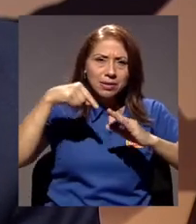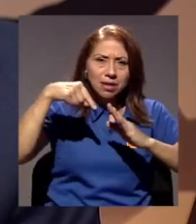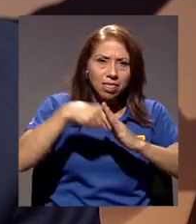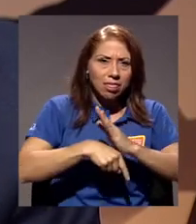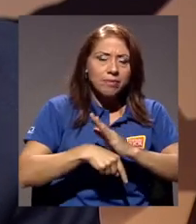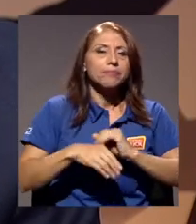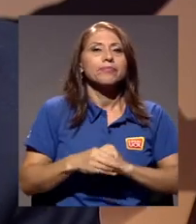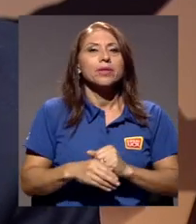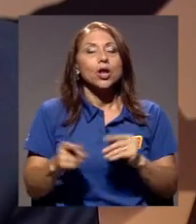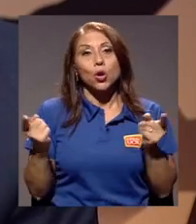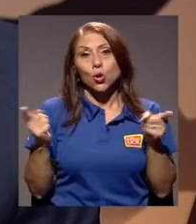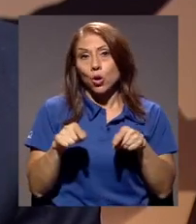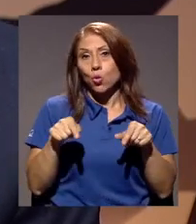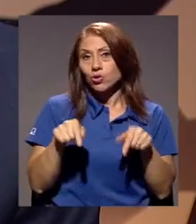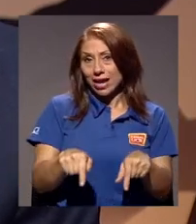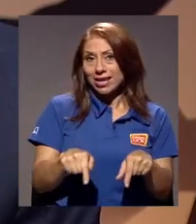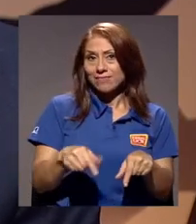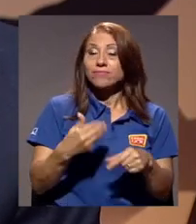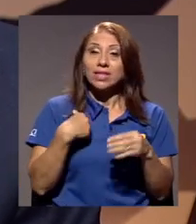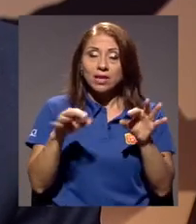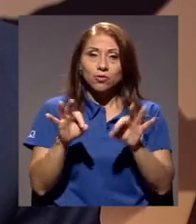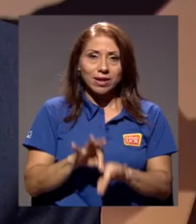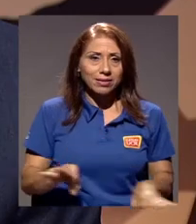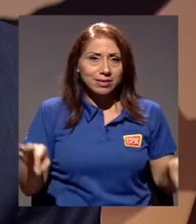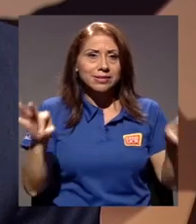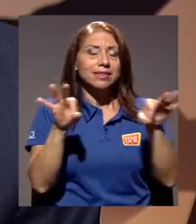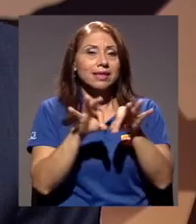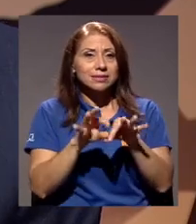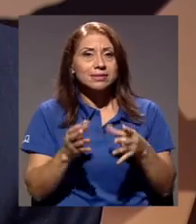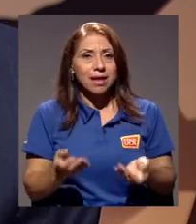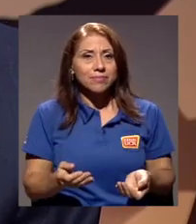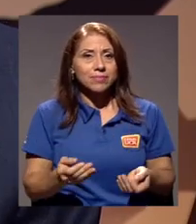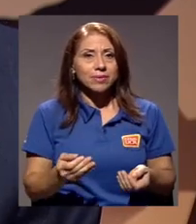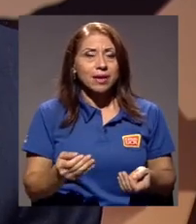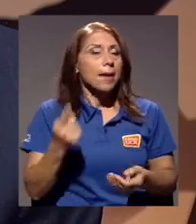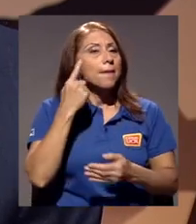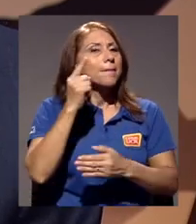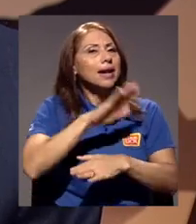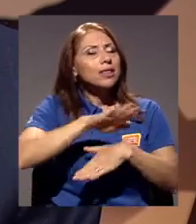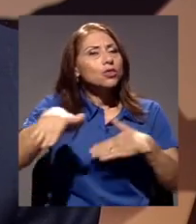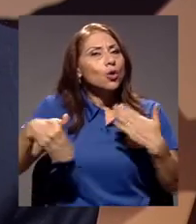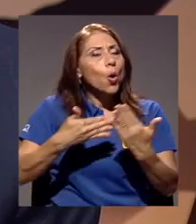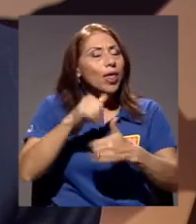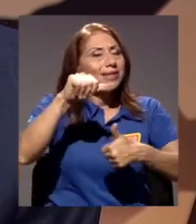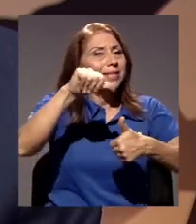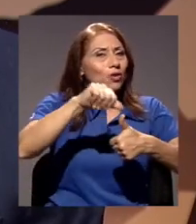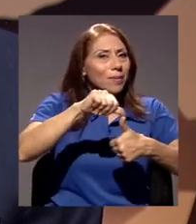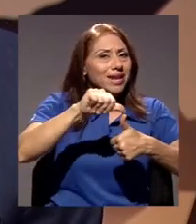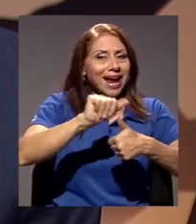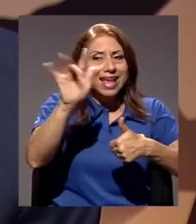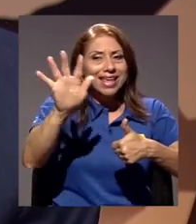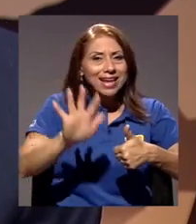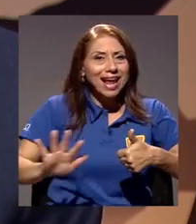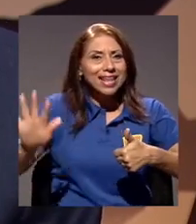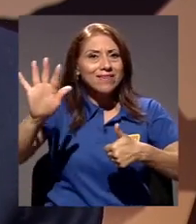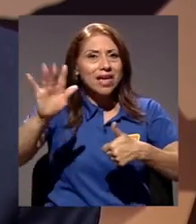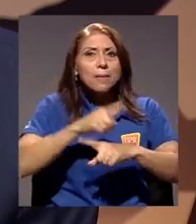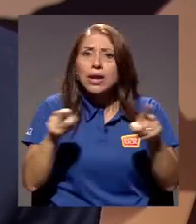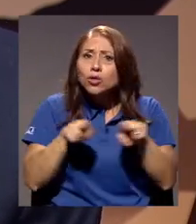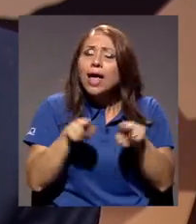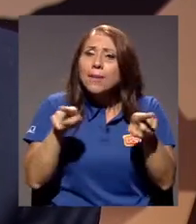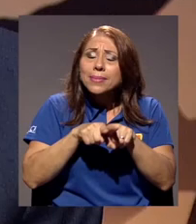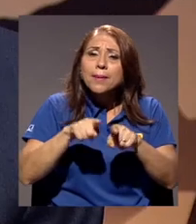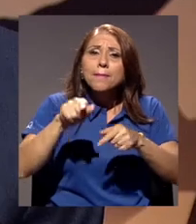ocurre aquí tiene una trascendencia que es para toda centroamérica para todo el caribe pero también para